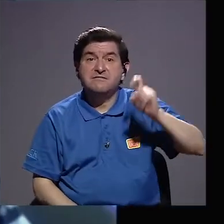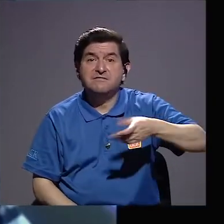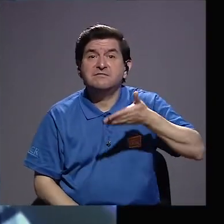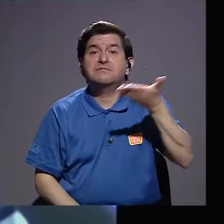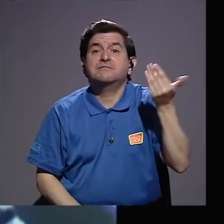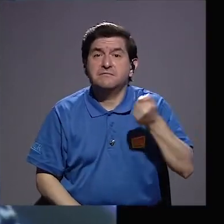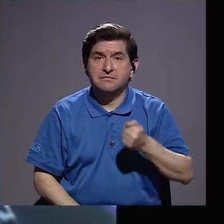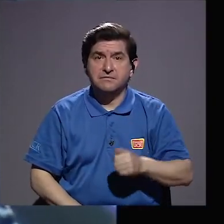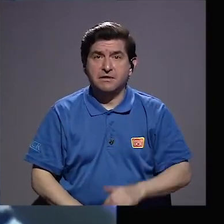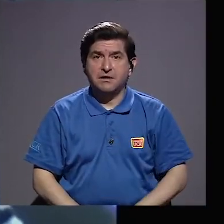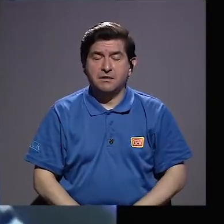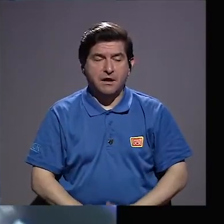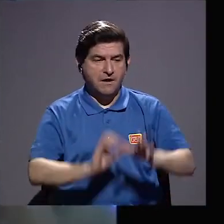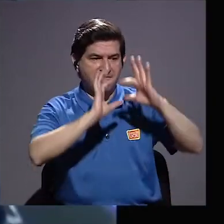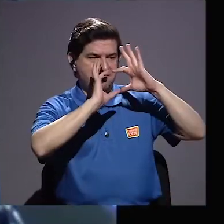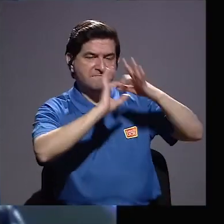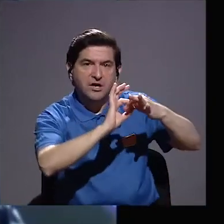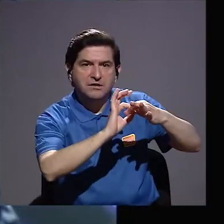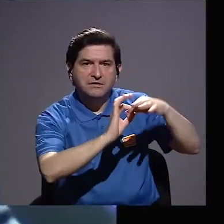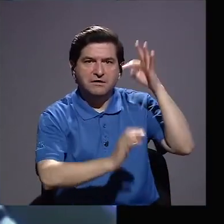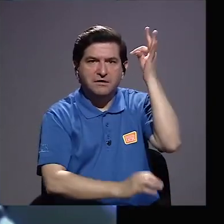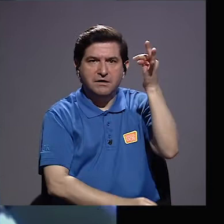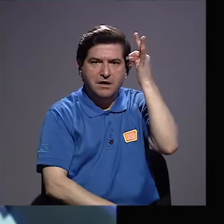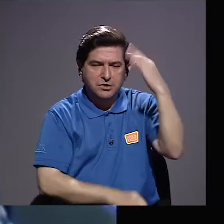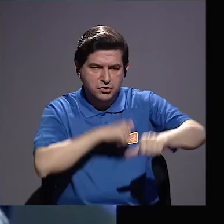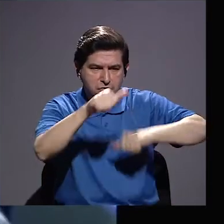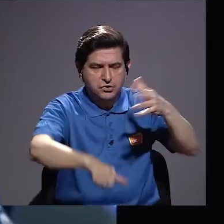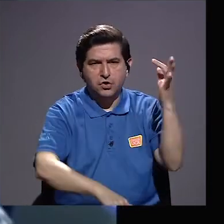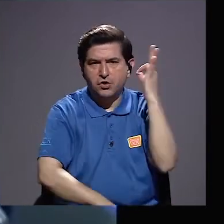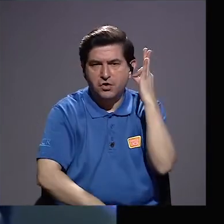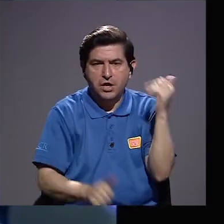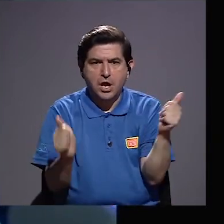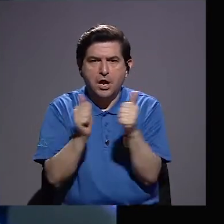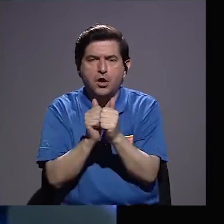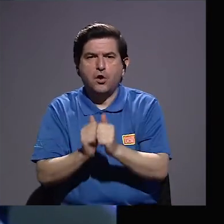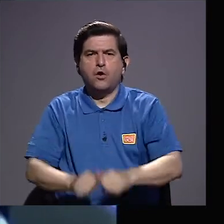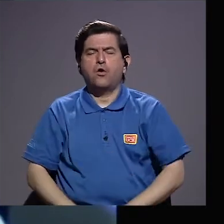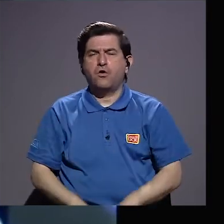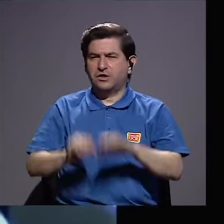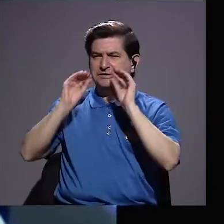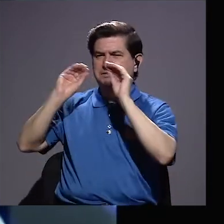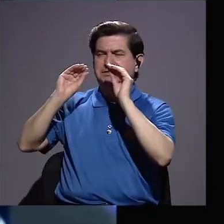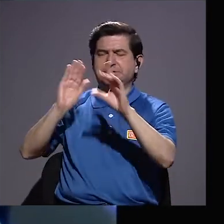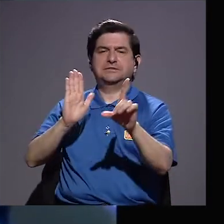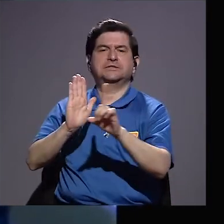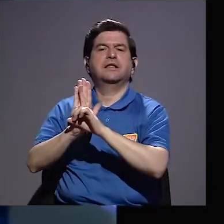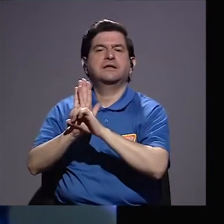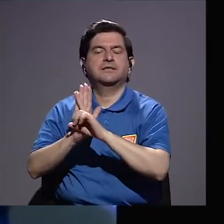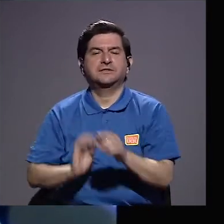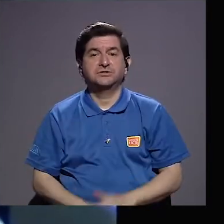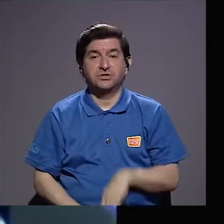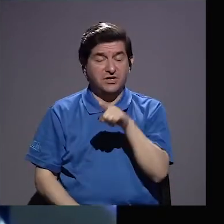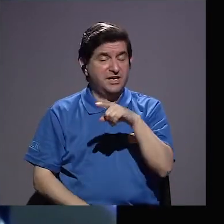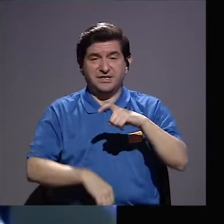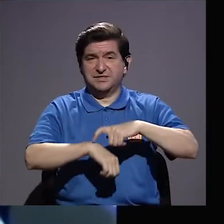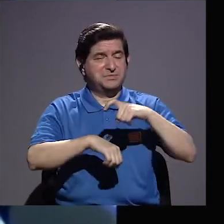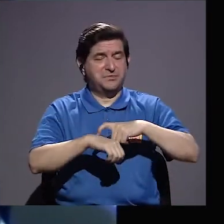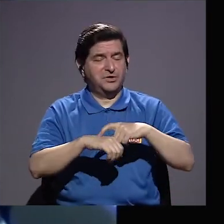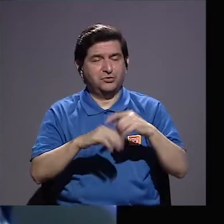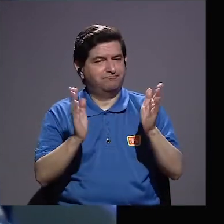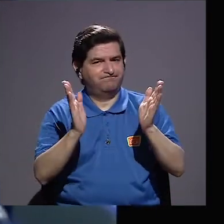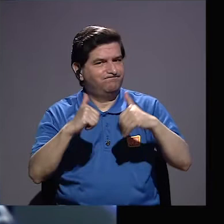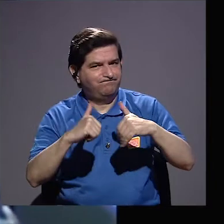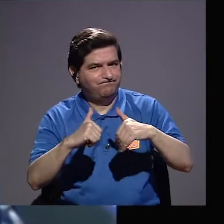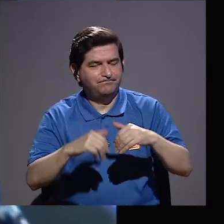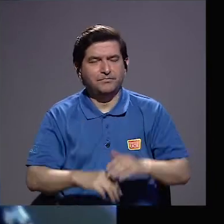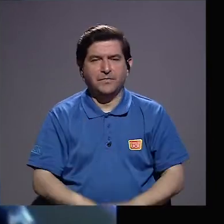el ligar la teoría feminista con la doctrina del derecho, y eso todavía no estaba. Y ya